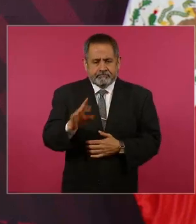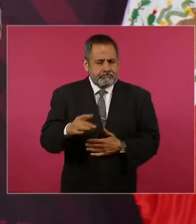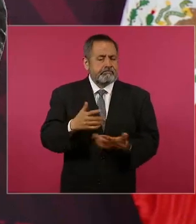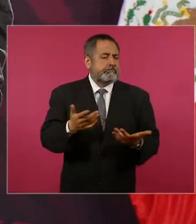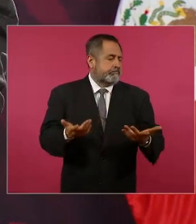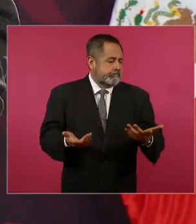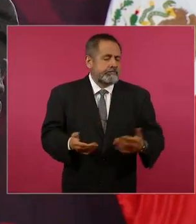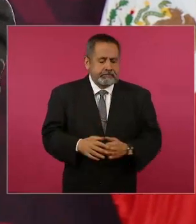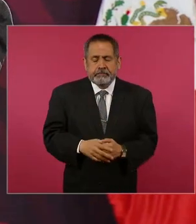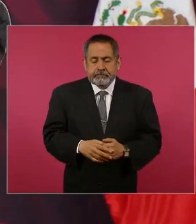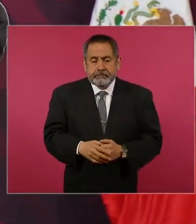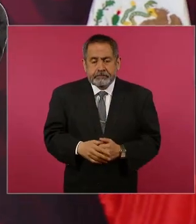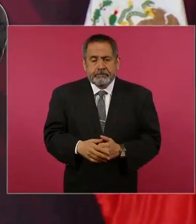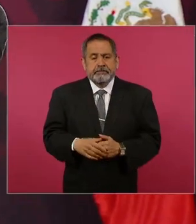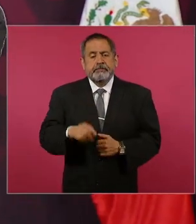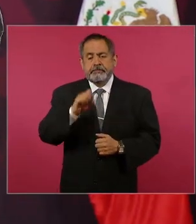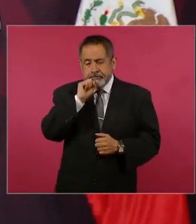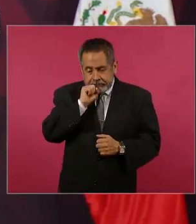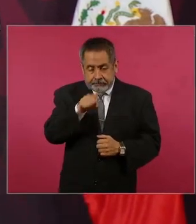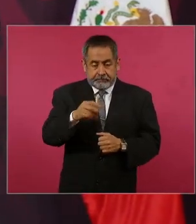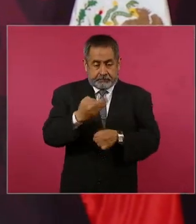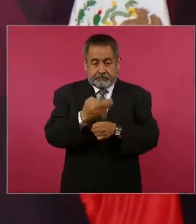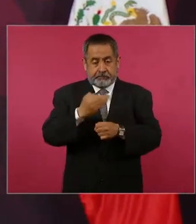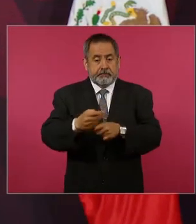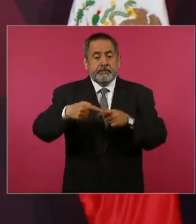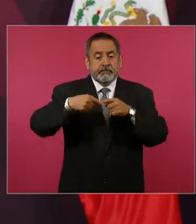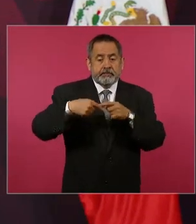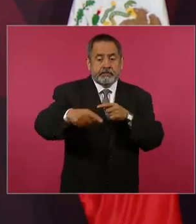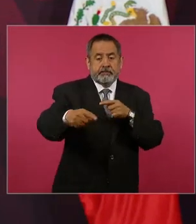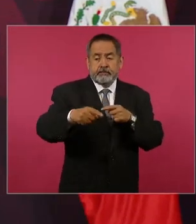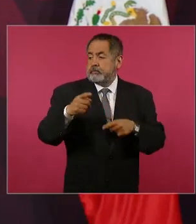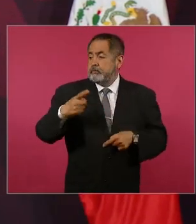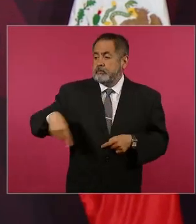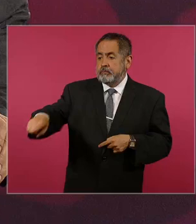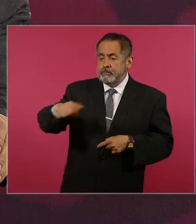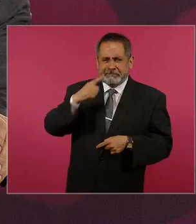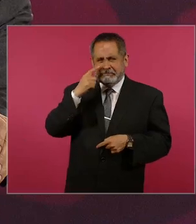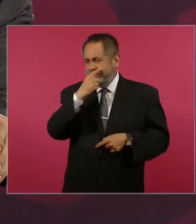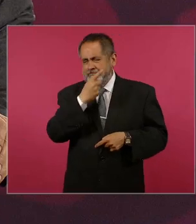inicia el periodo de la presentación